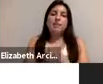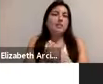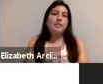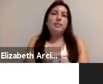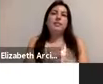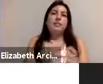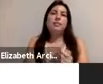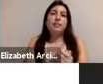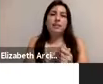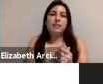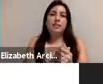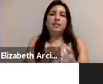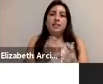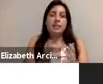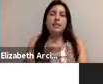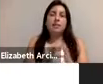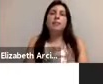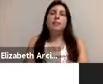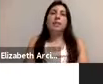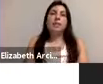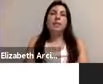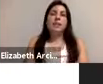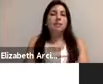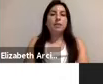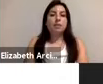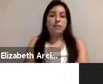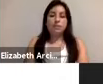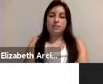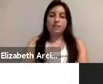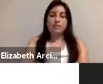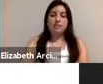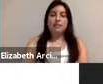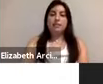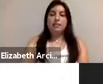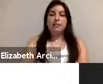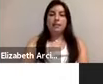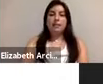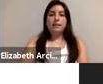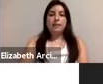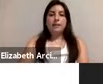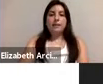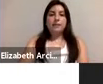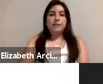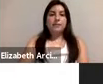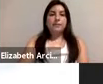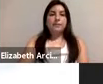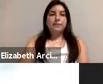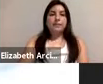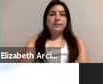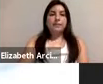estética, pues el paciente normalmente se adapta muy bien y rápido a sus prismas.